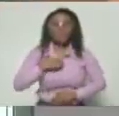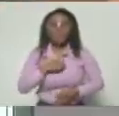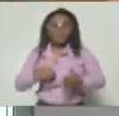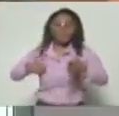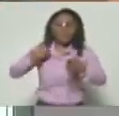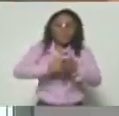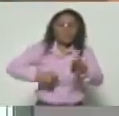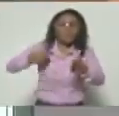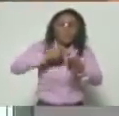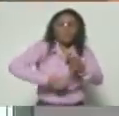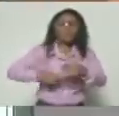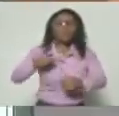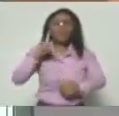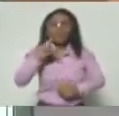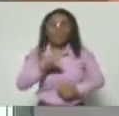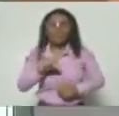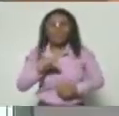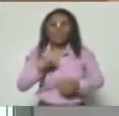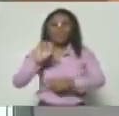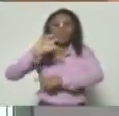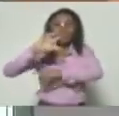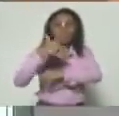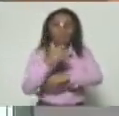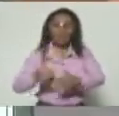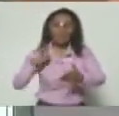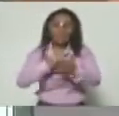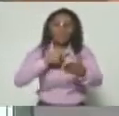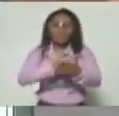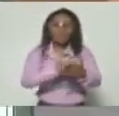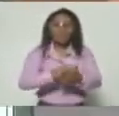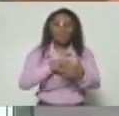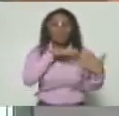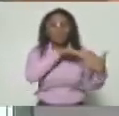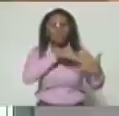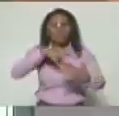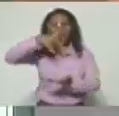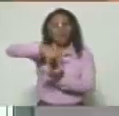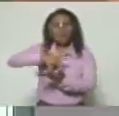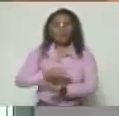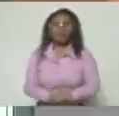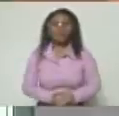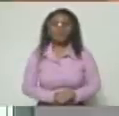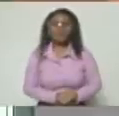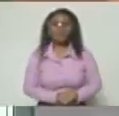también, una tercera batalla de Carabobo. Así que